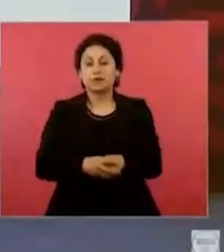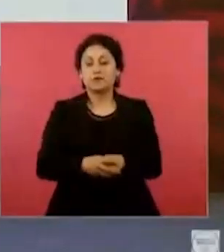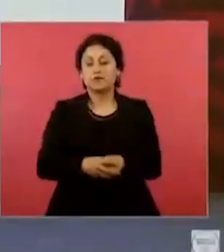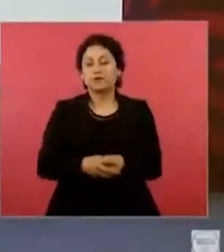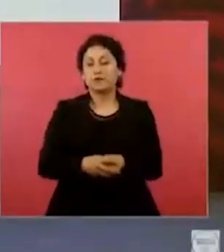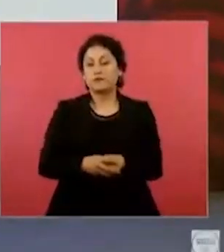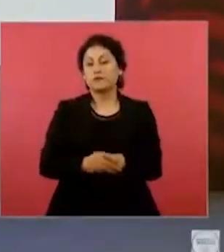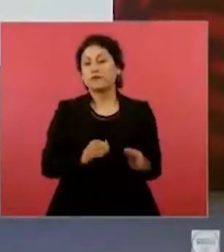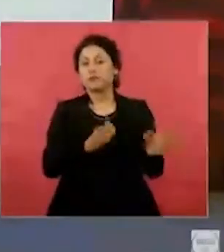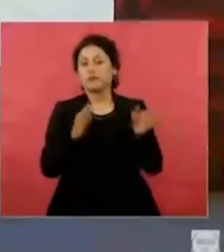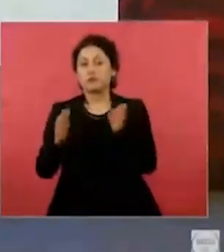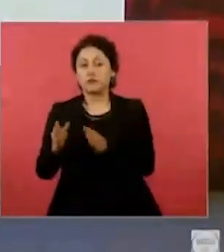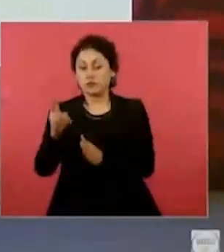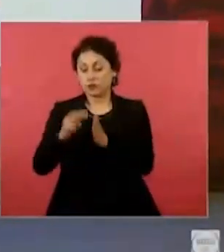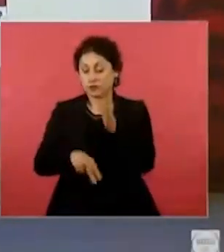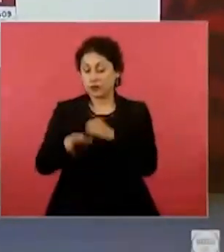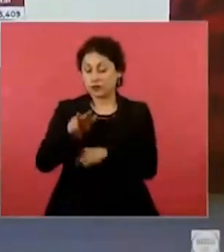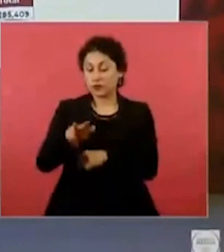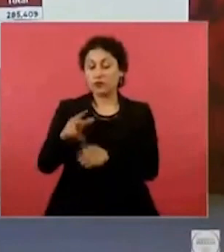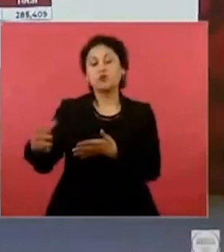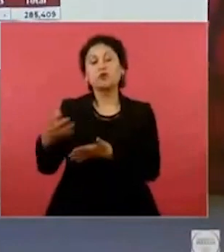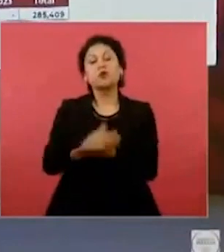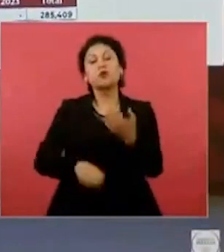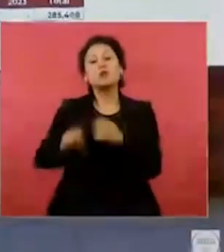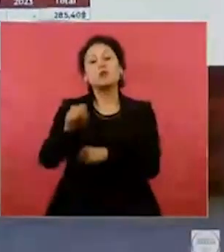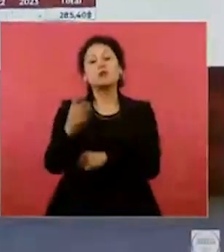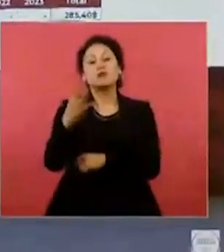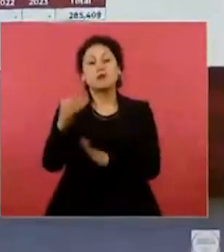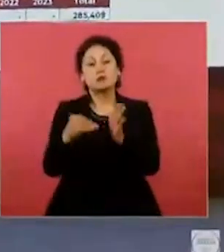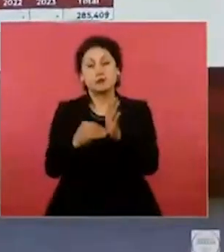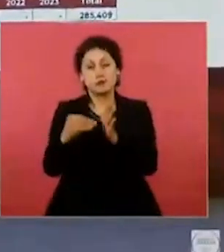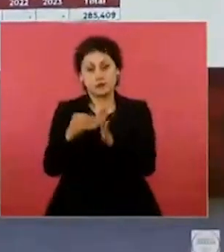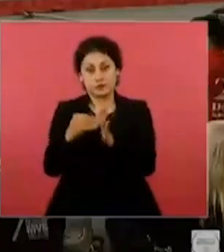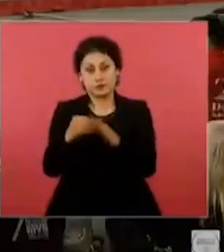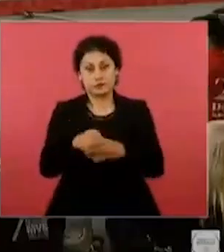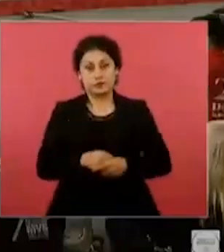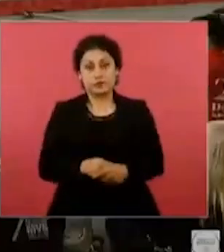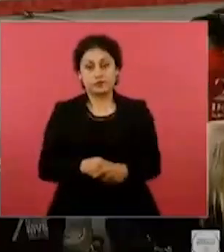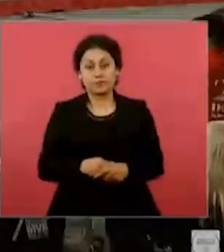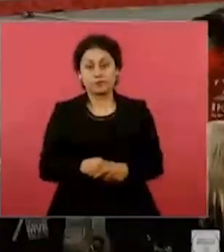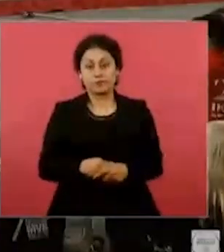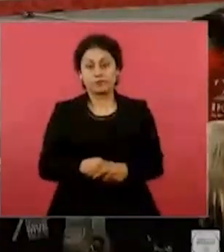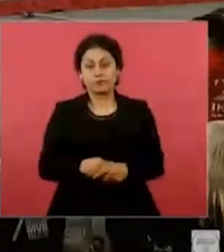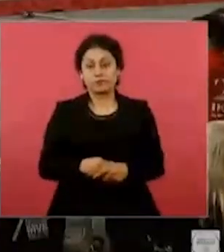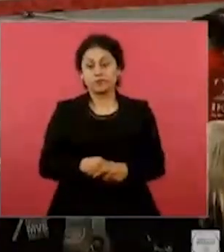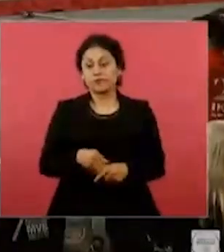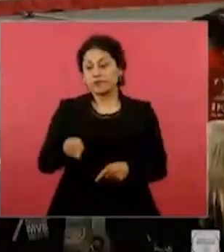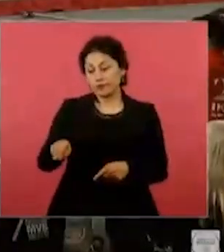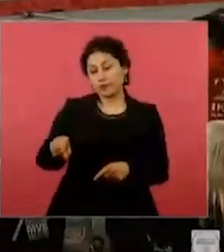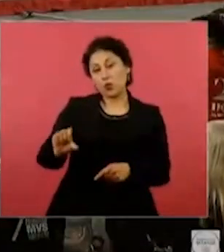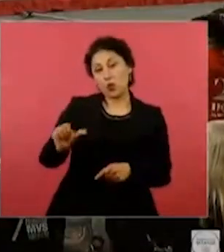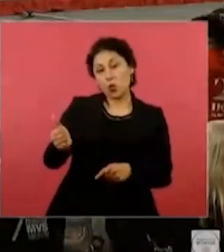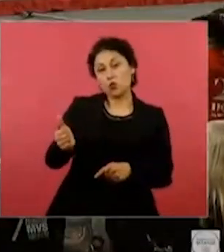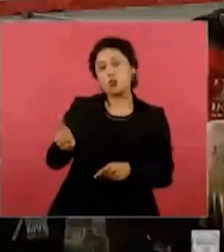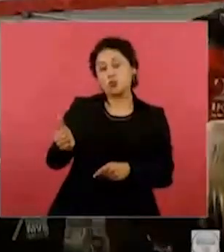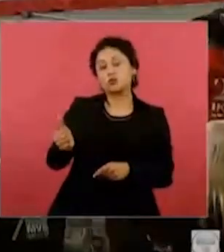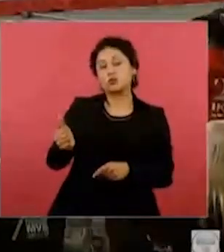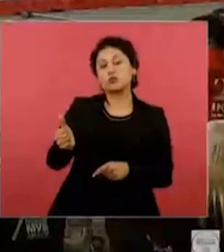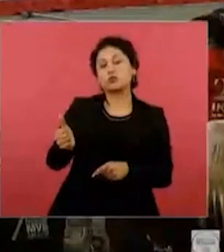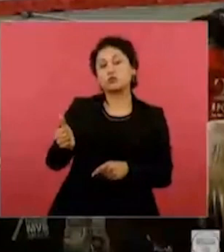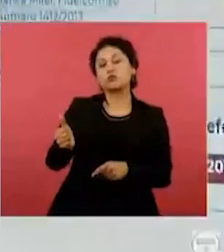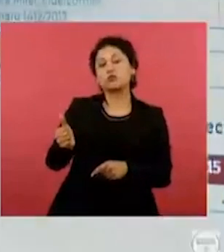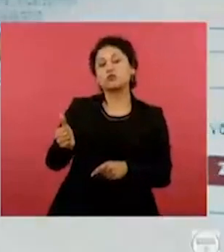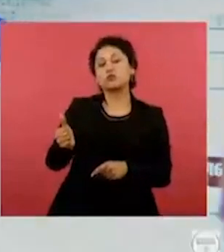nos dice Pues todavía no recibimos la notificación y por ello hablo del tema antes de que nos piden y hace varios acotaciones